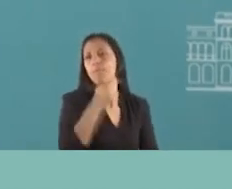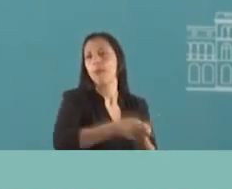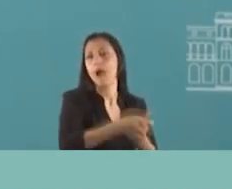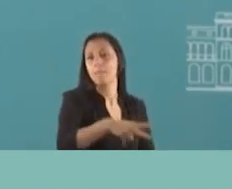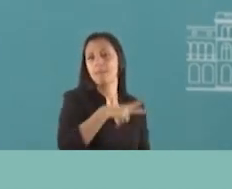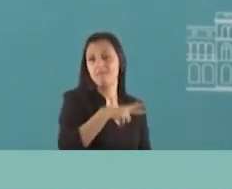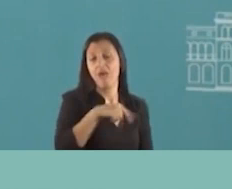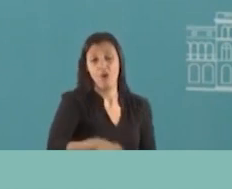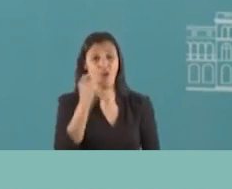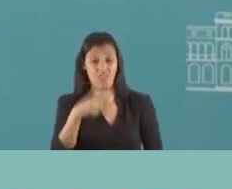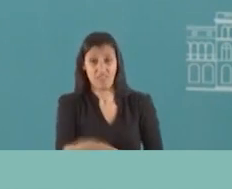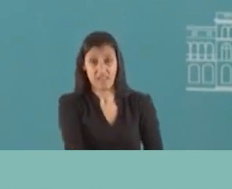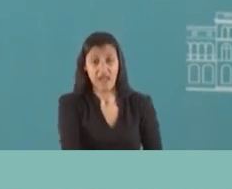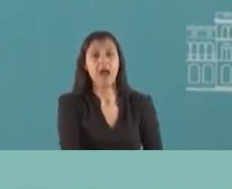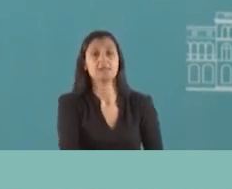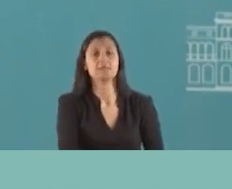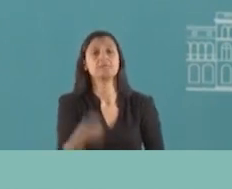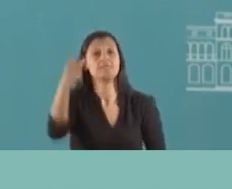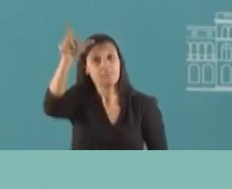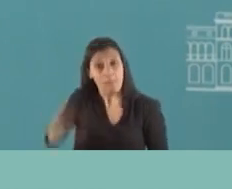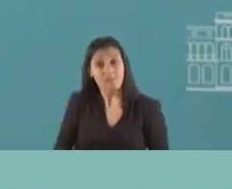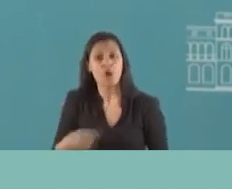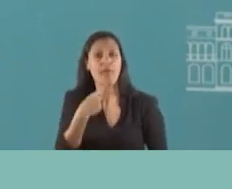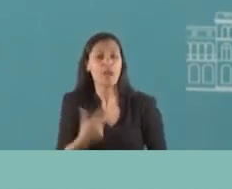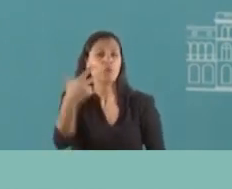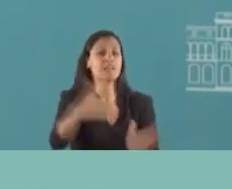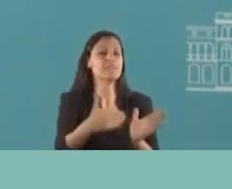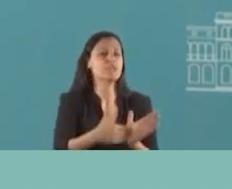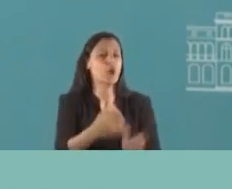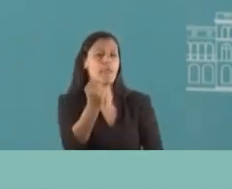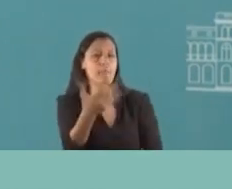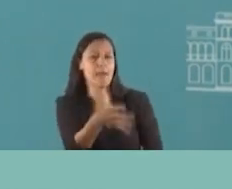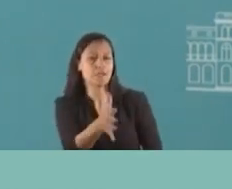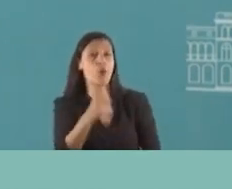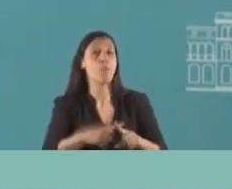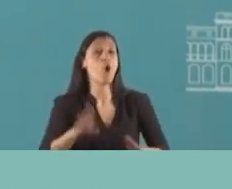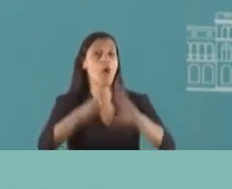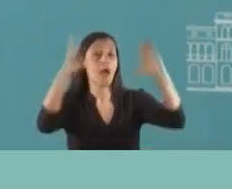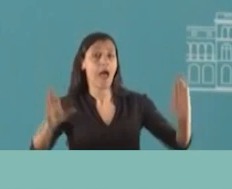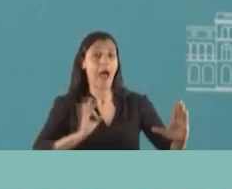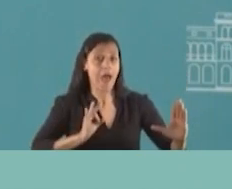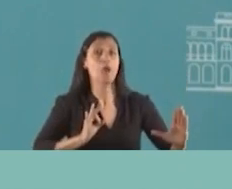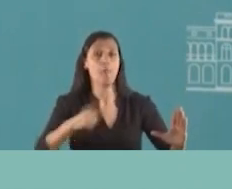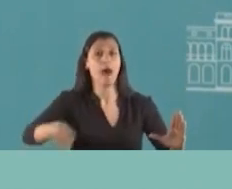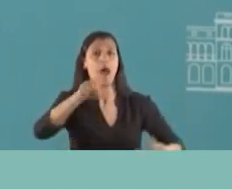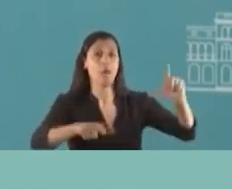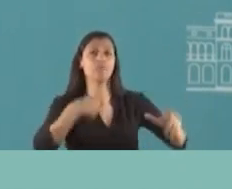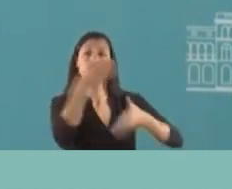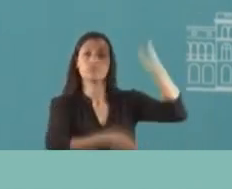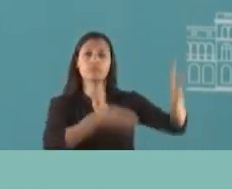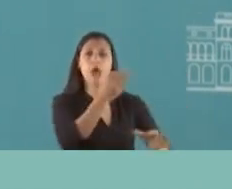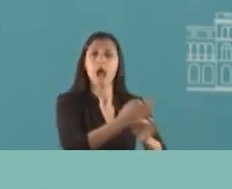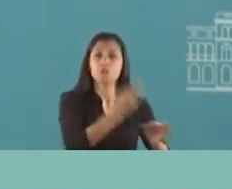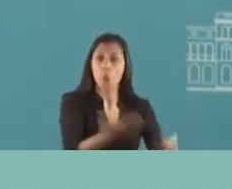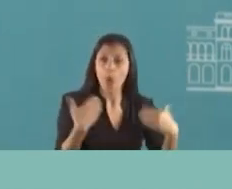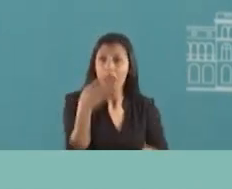un estudioso de la educación alrededor de tres millones de pesos por año para que sus hijos puedan educarse en